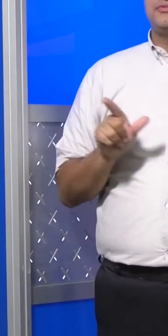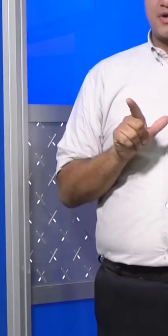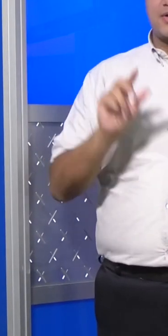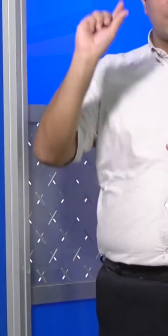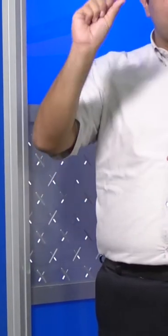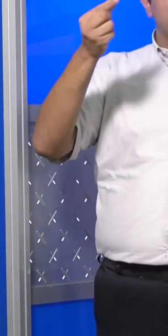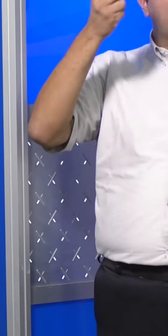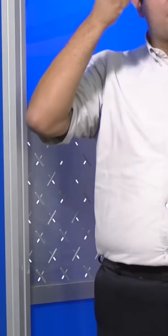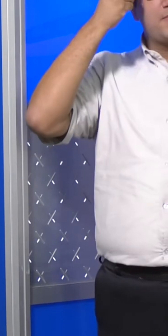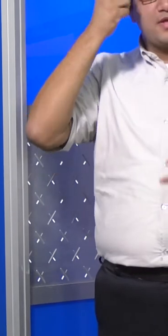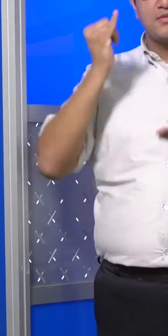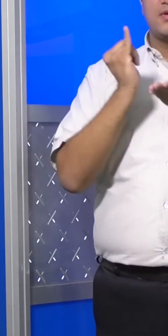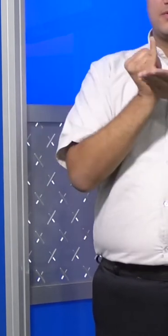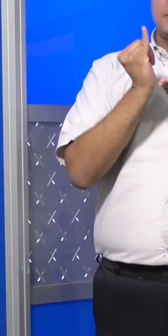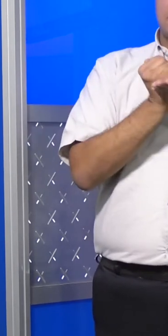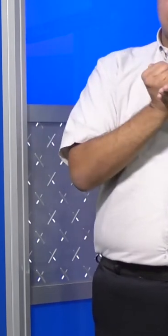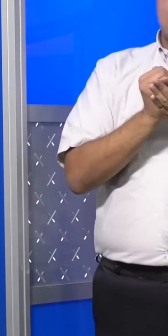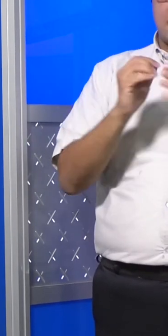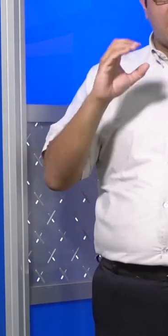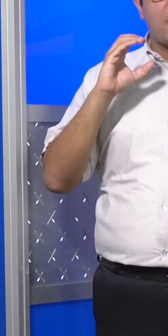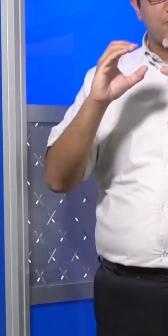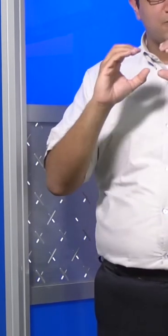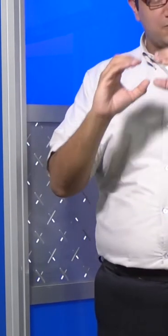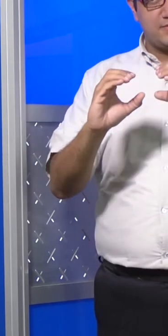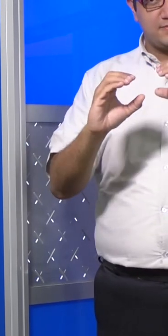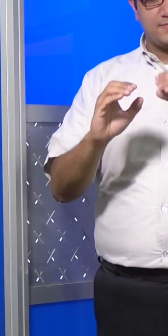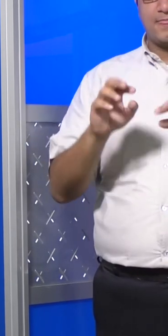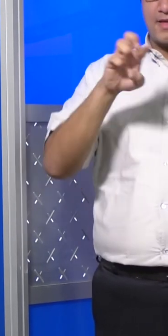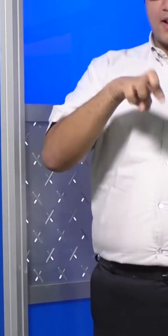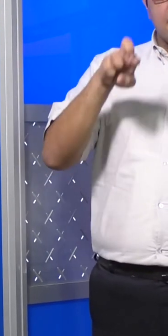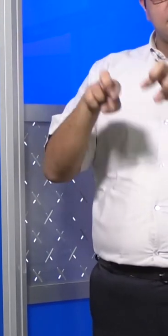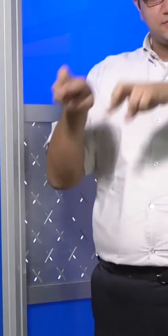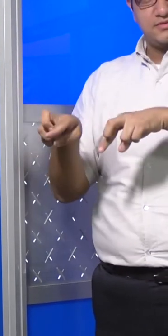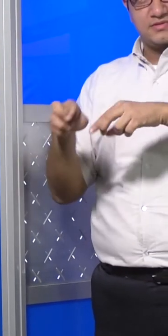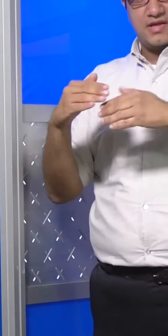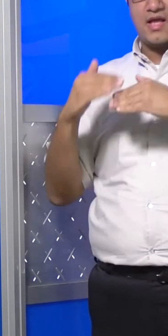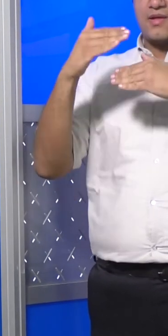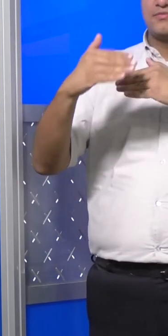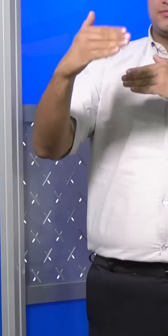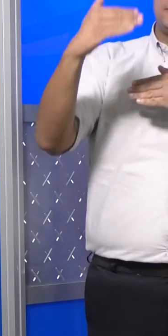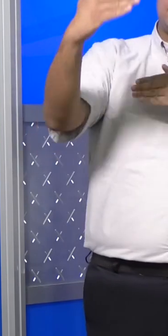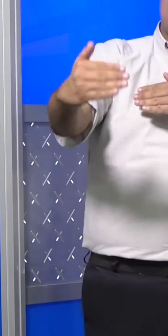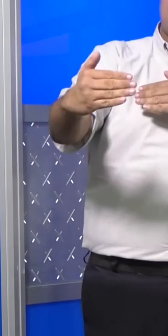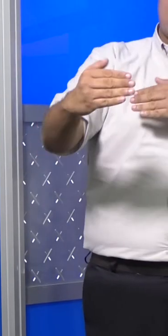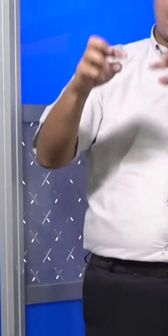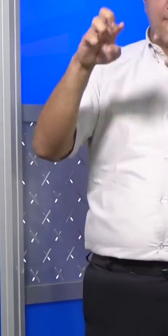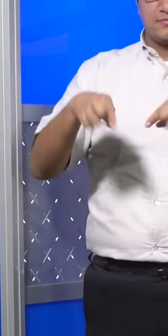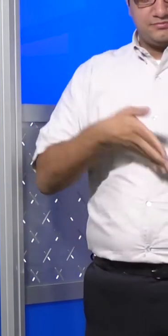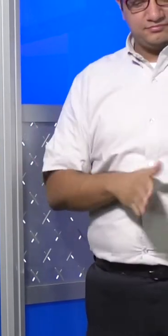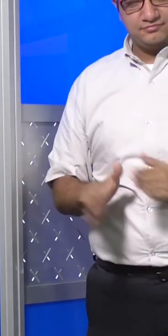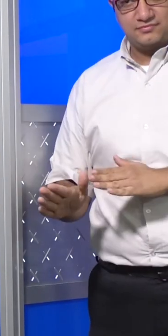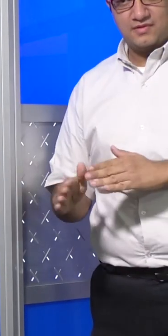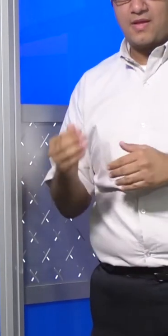gobierno y una institución que vele por su propio y que también garantice que sus generaciones futuras tengan las mejores condiciones de